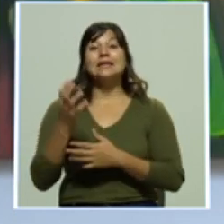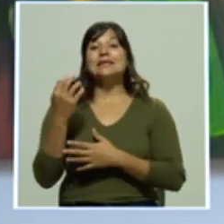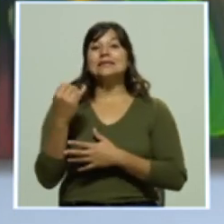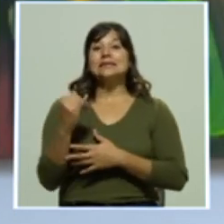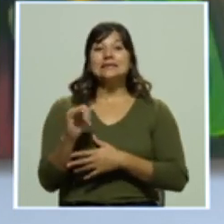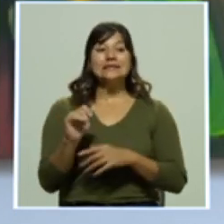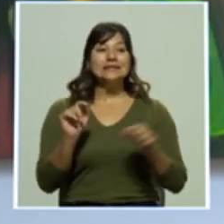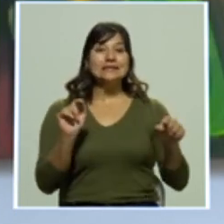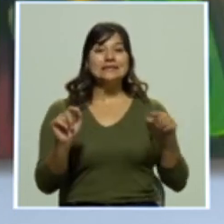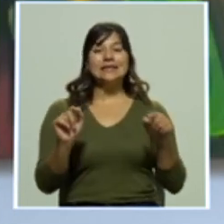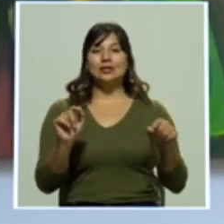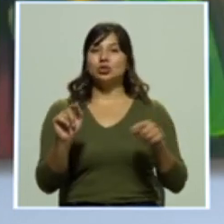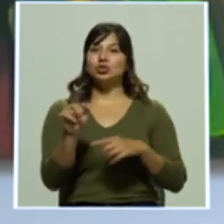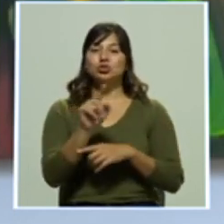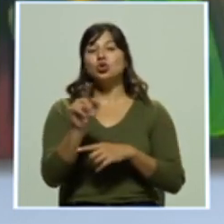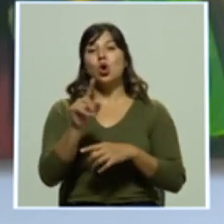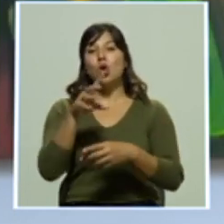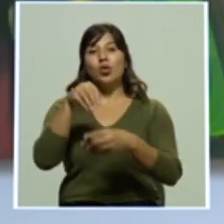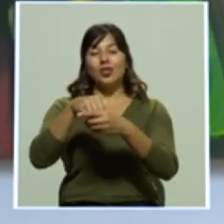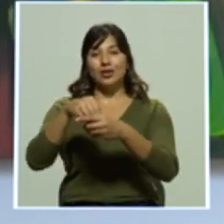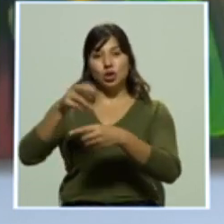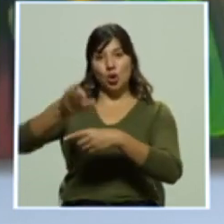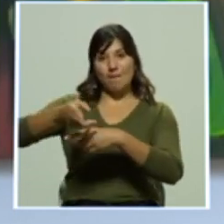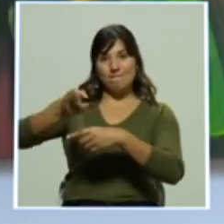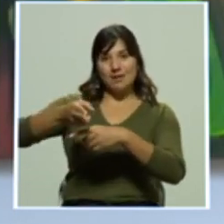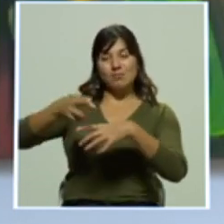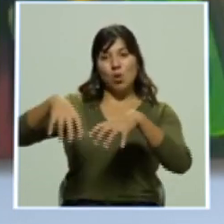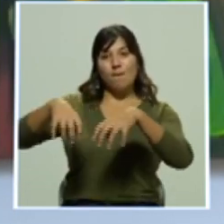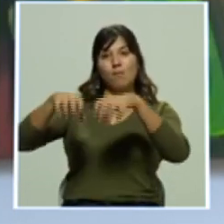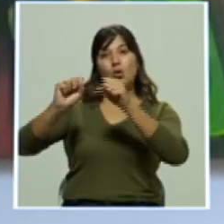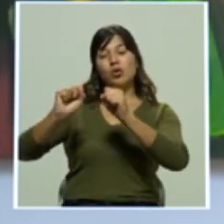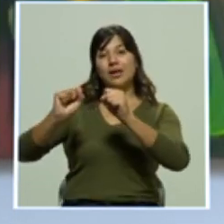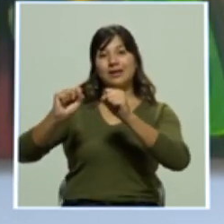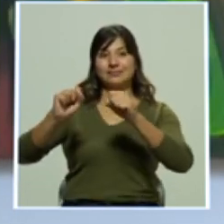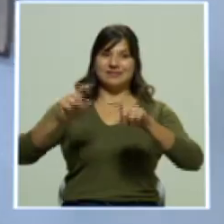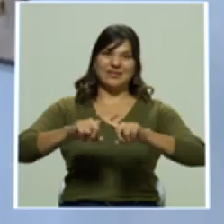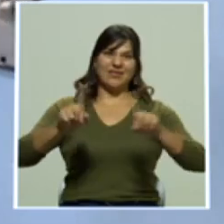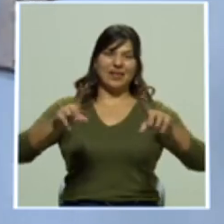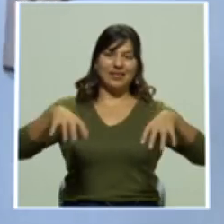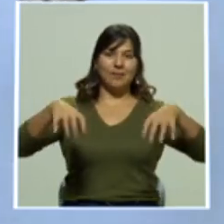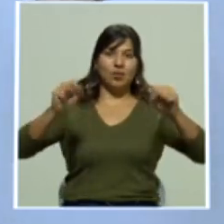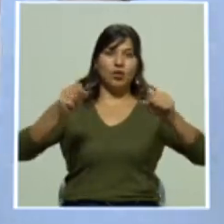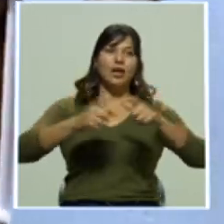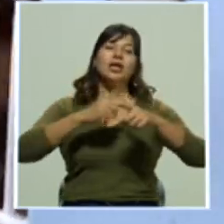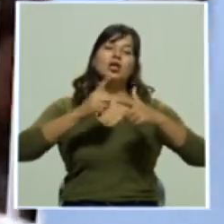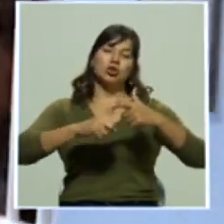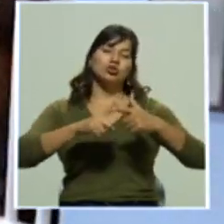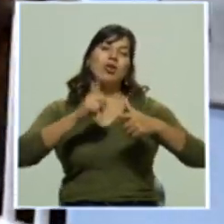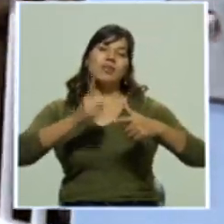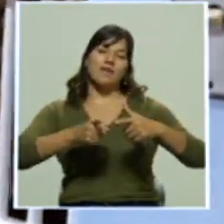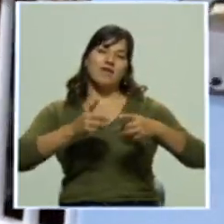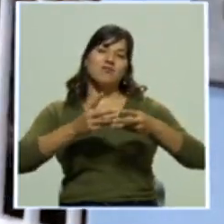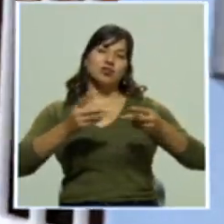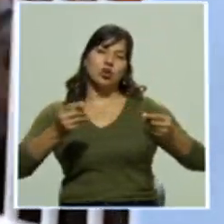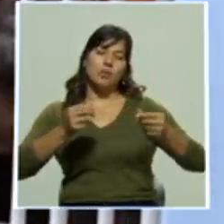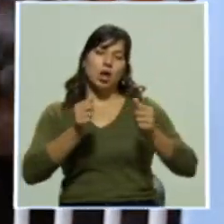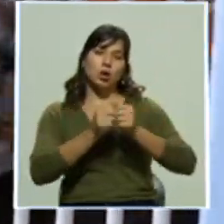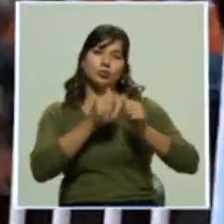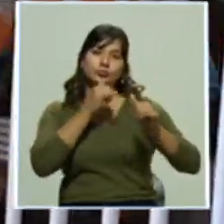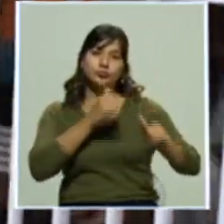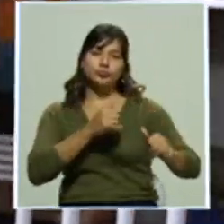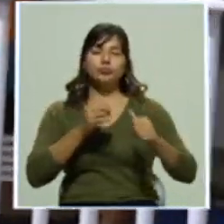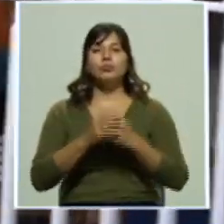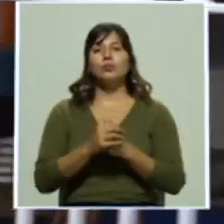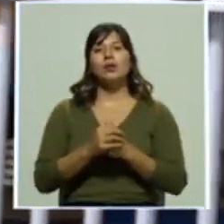de la misma jerarquía constitucional, el conflicto se tiene que resolver. El Ministerio de Justicia planteó ante la Sala